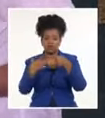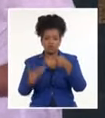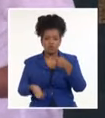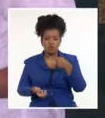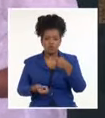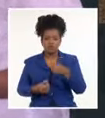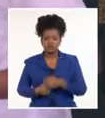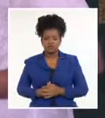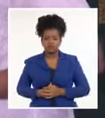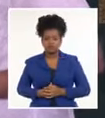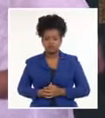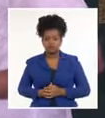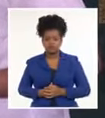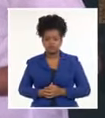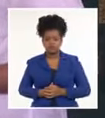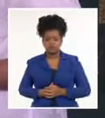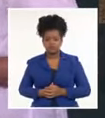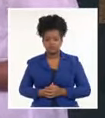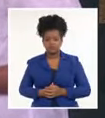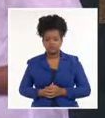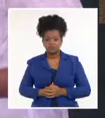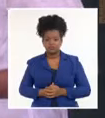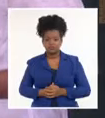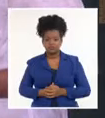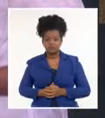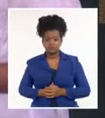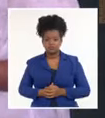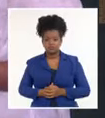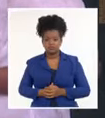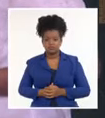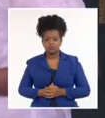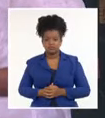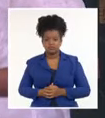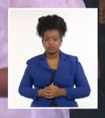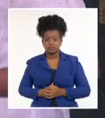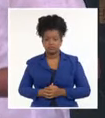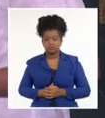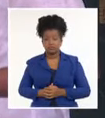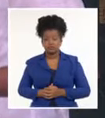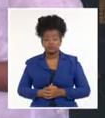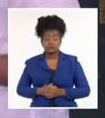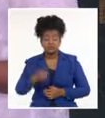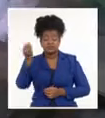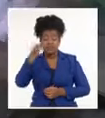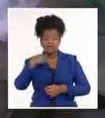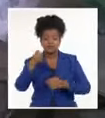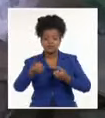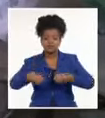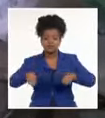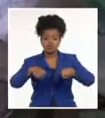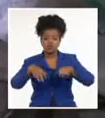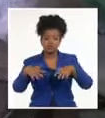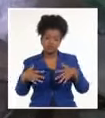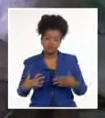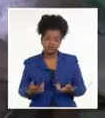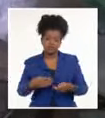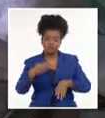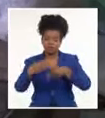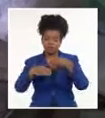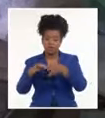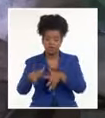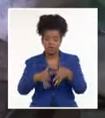que dio el colega anterior, aspira en medio del contexto de injerencia política y de